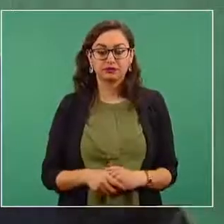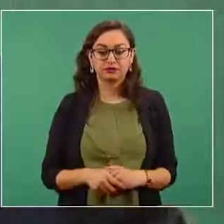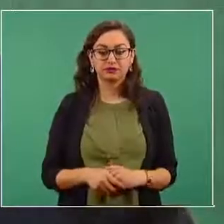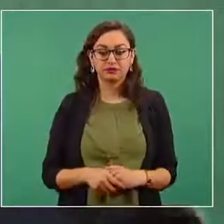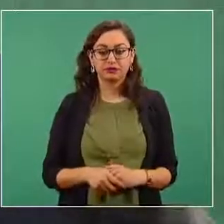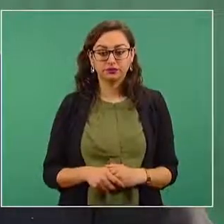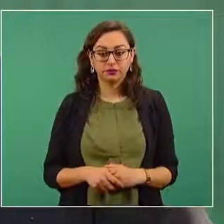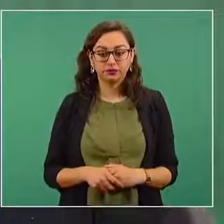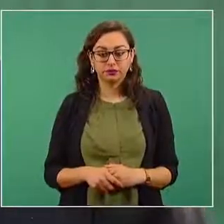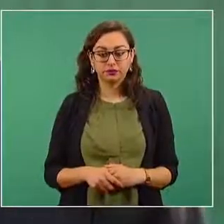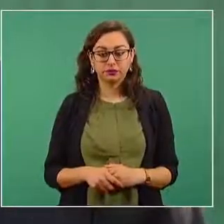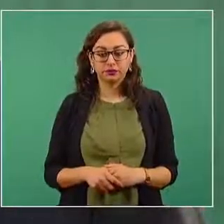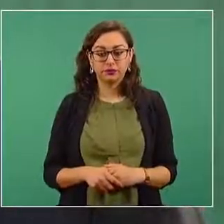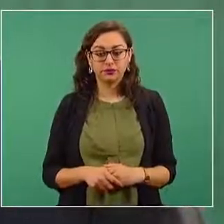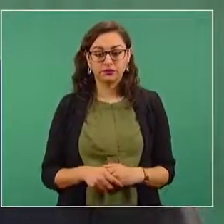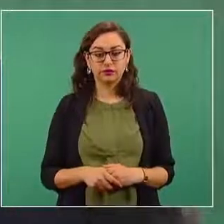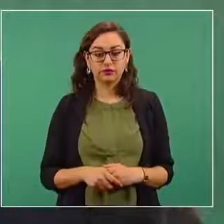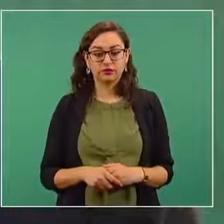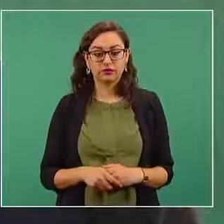que